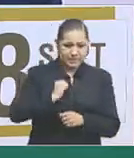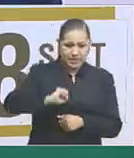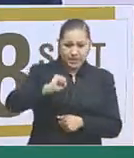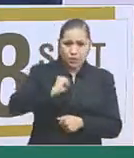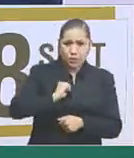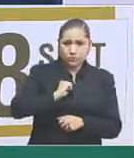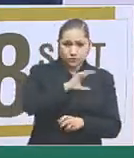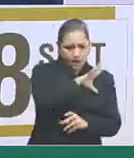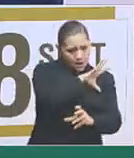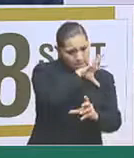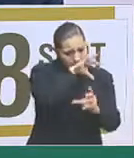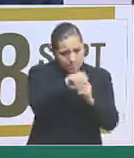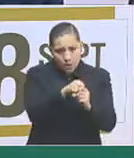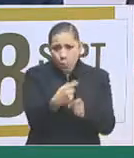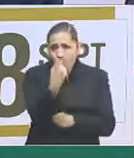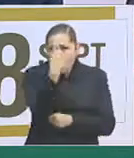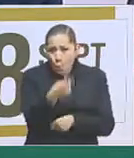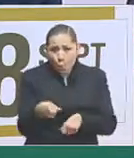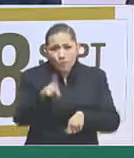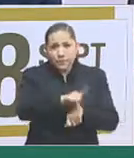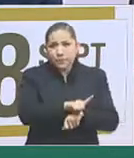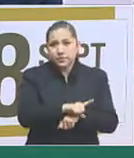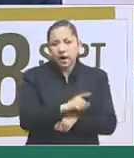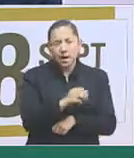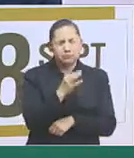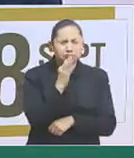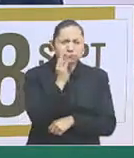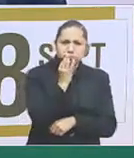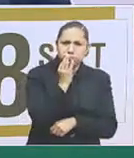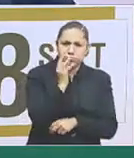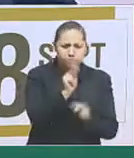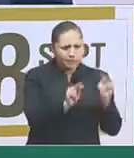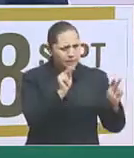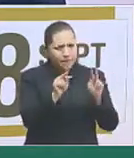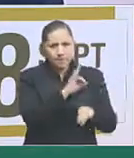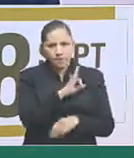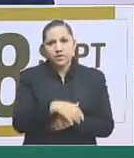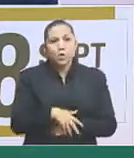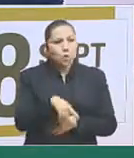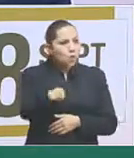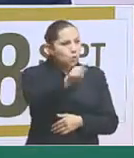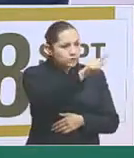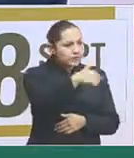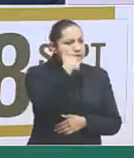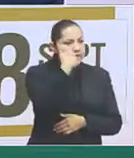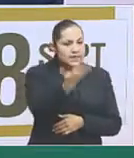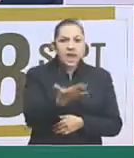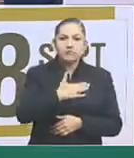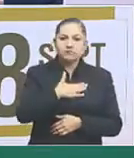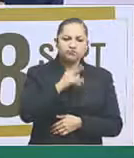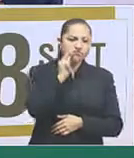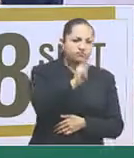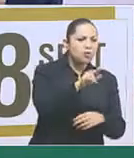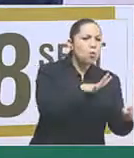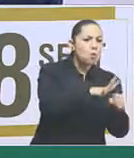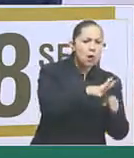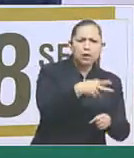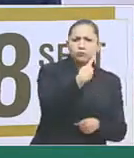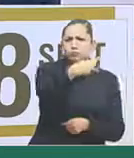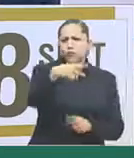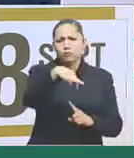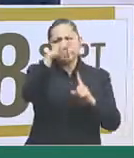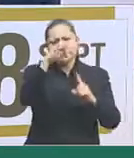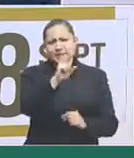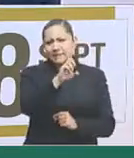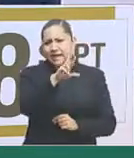ver significa ya una decisión casi editorial personal no veo mi serie de netflix o